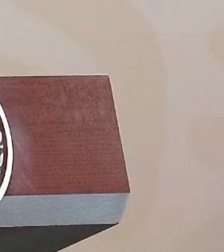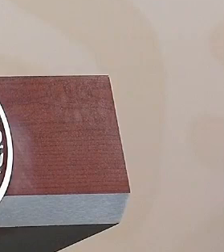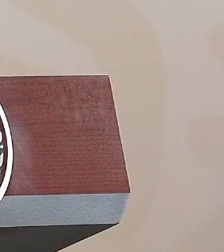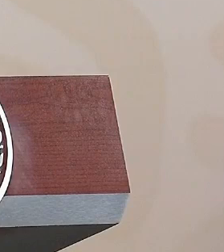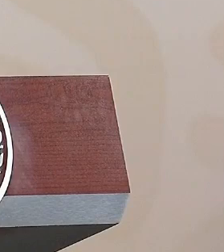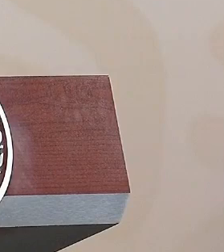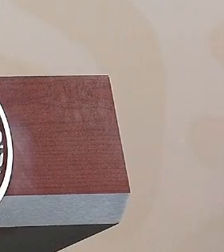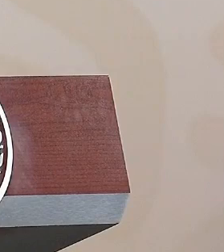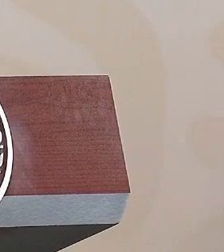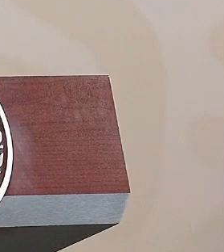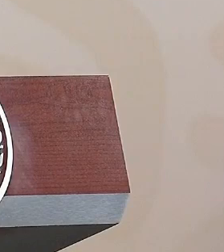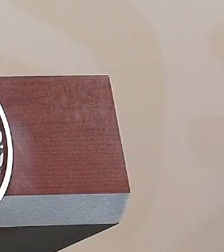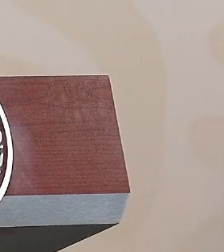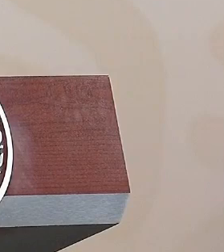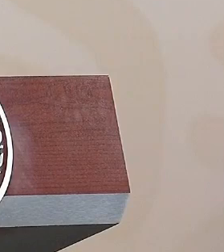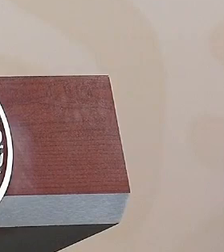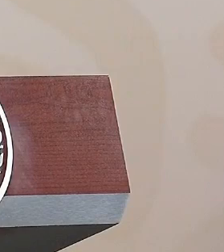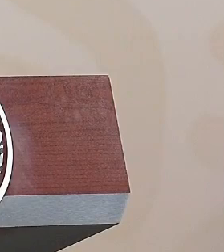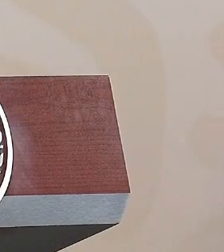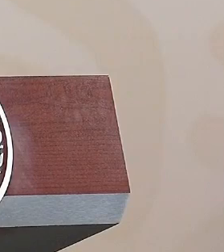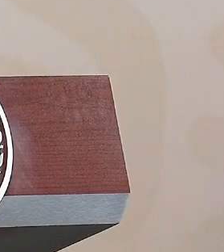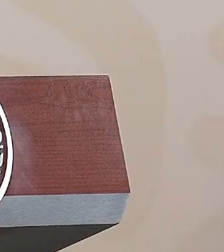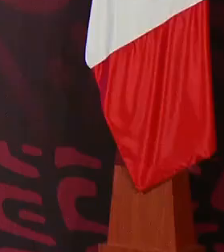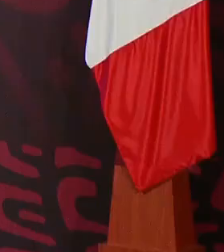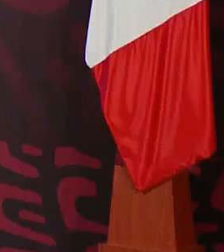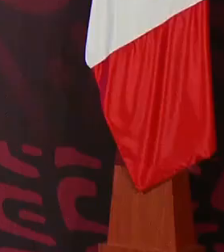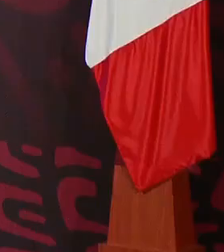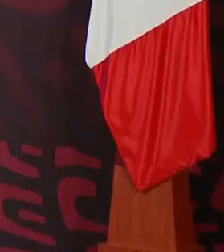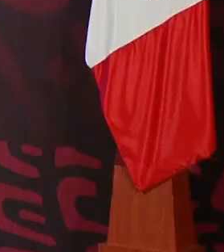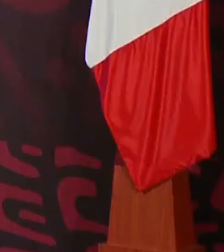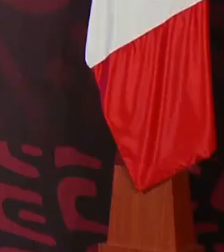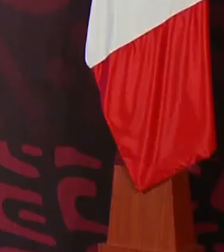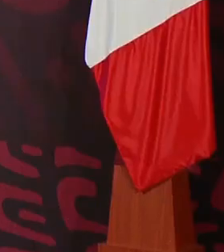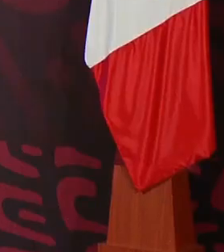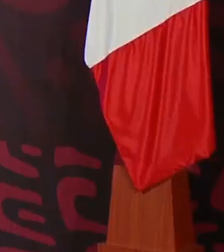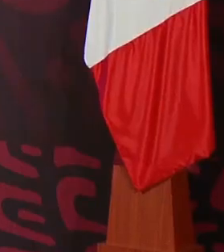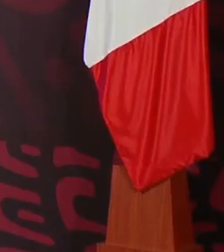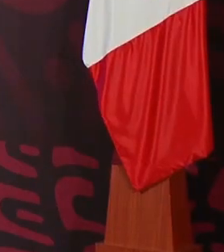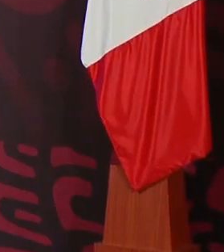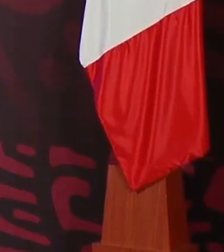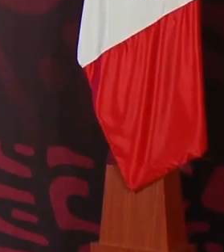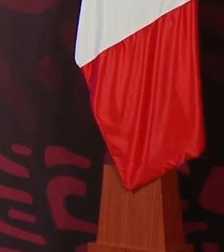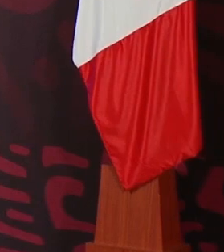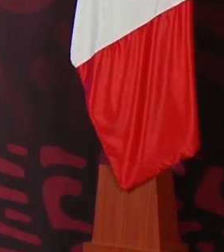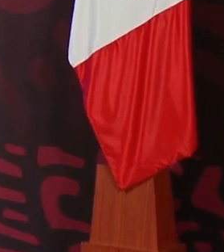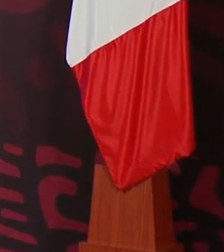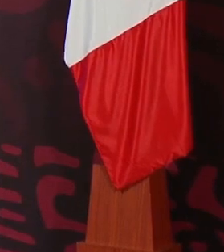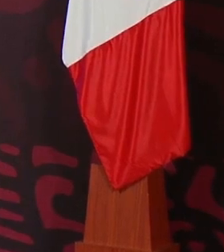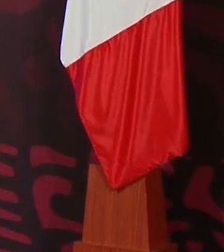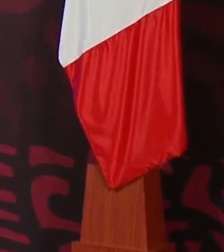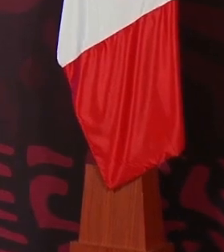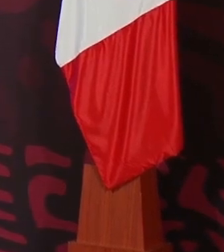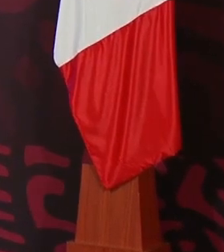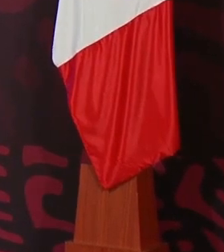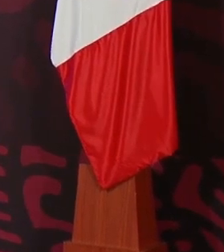¿Quién? Ni nuestros amigos que